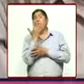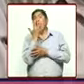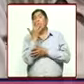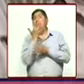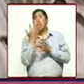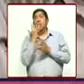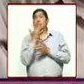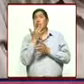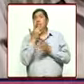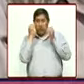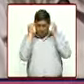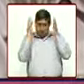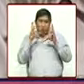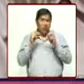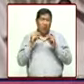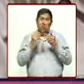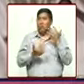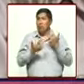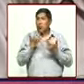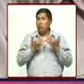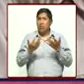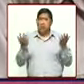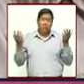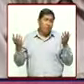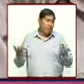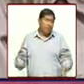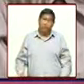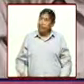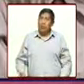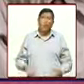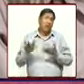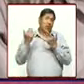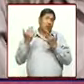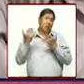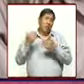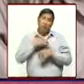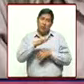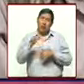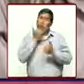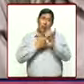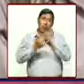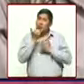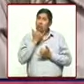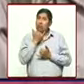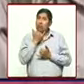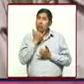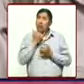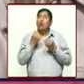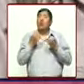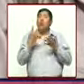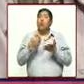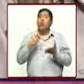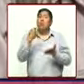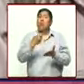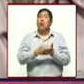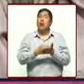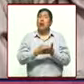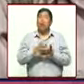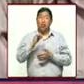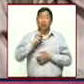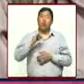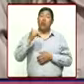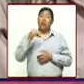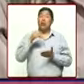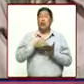ver, ojalá que no se queme, ¿no? Hemos limpiado un poco, pero estamos esperando el fuego a ver qué pasa, ¿no? ¿Cuánto ha invertido en esto?